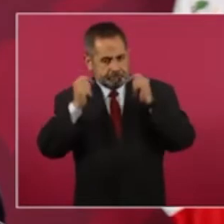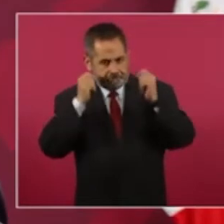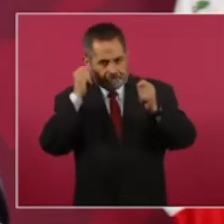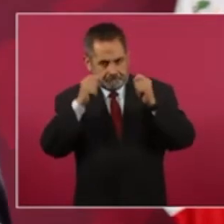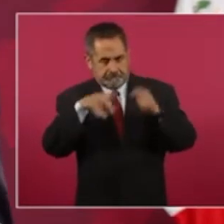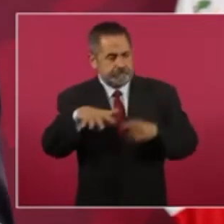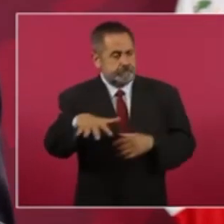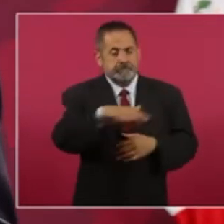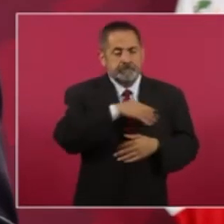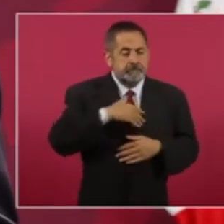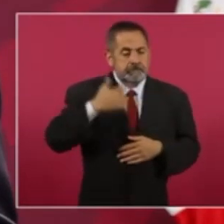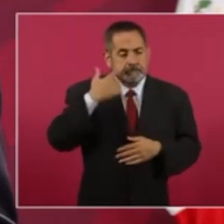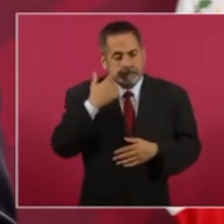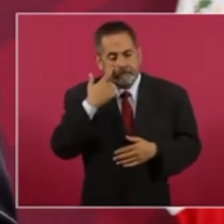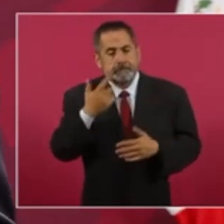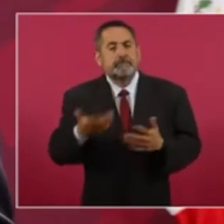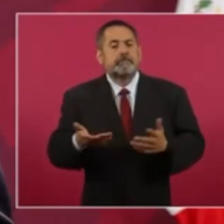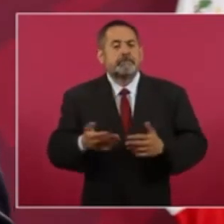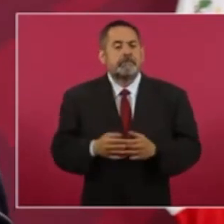donde se están